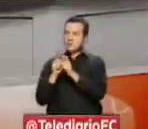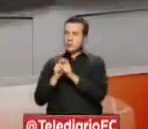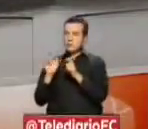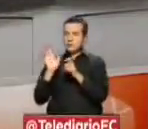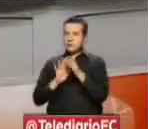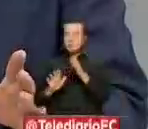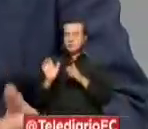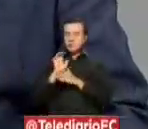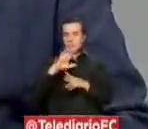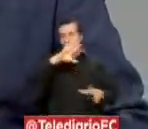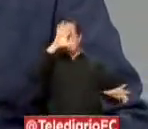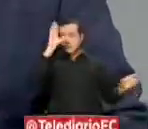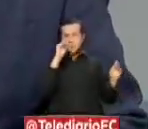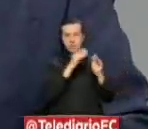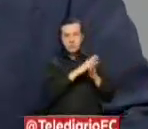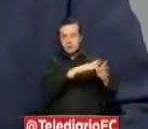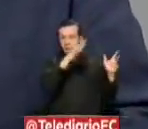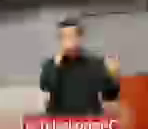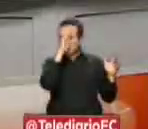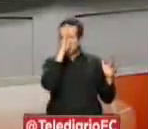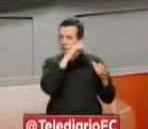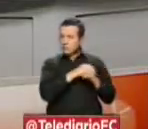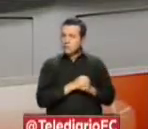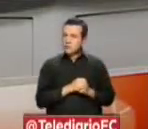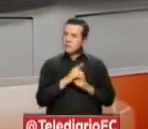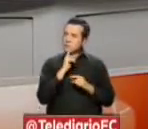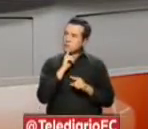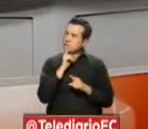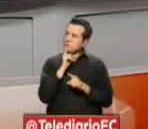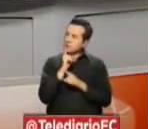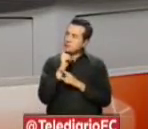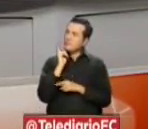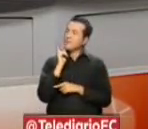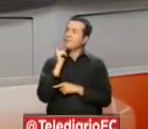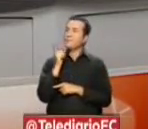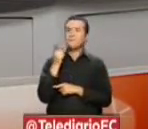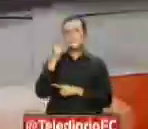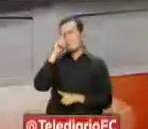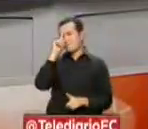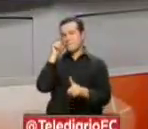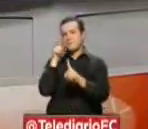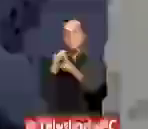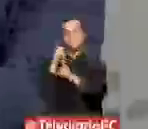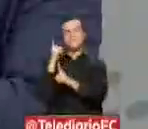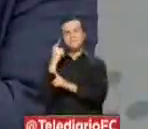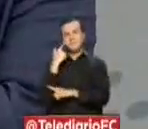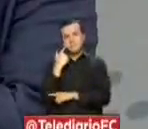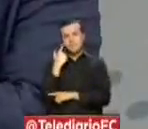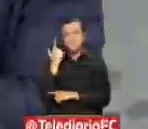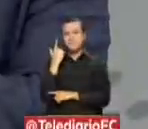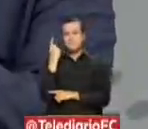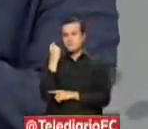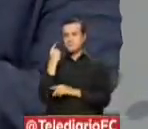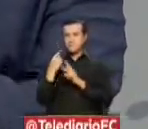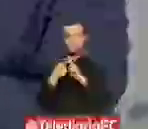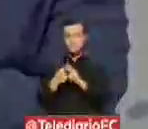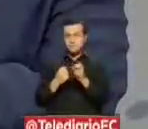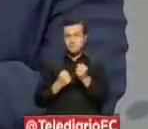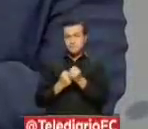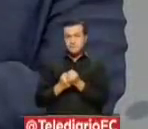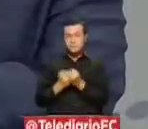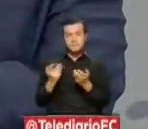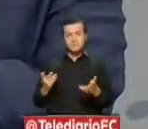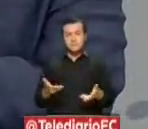este país. Sumados. Así es. ¿Hacia dónde se dirige la capacidad financiera? Y me